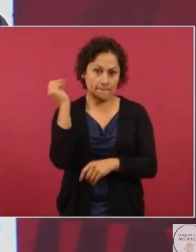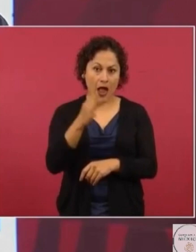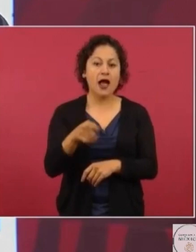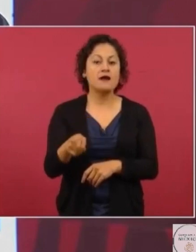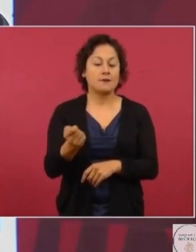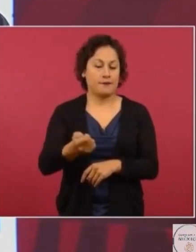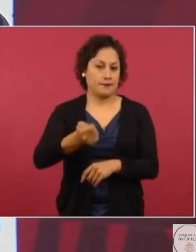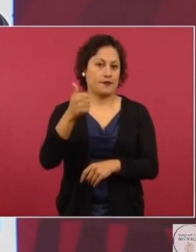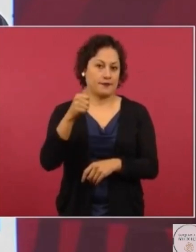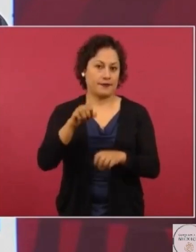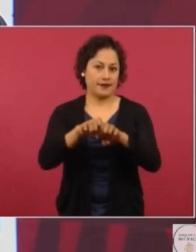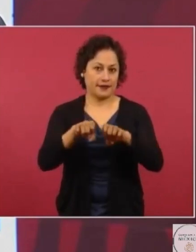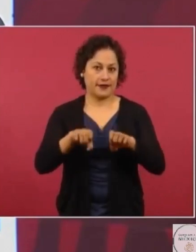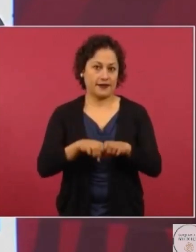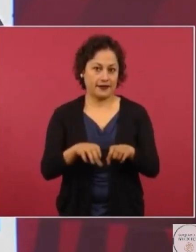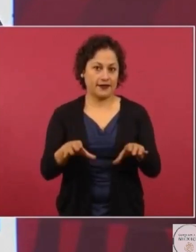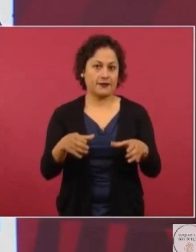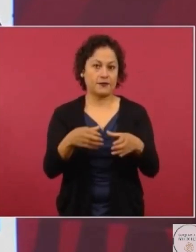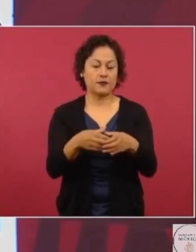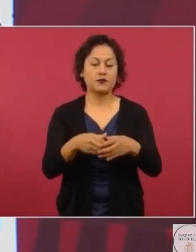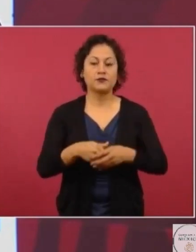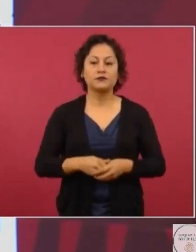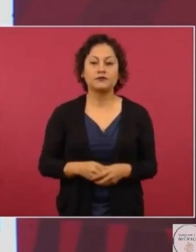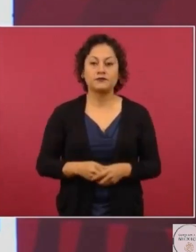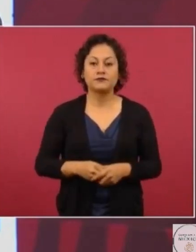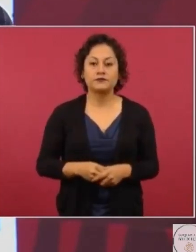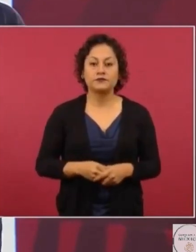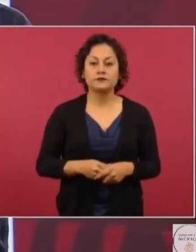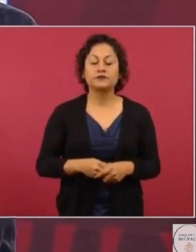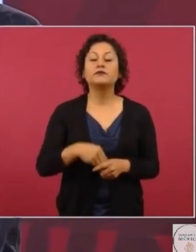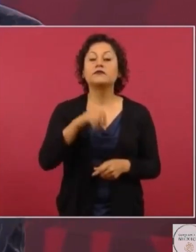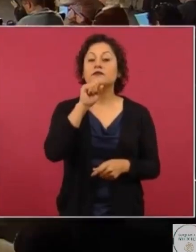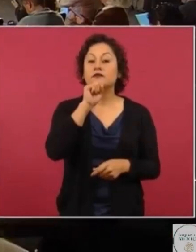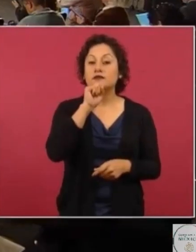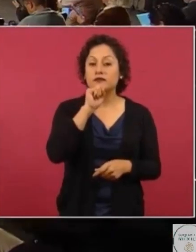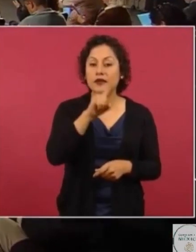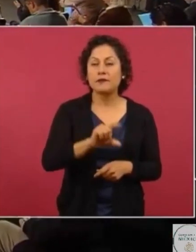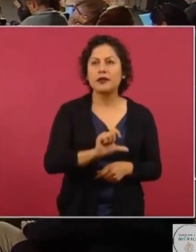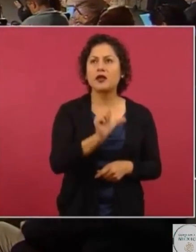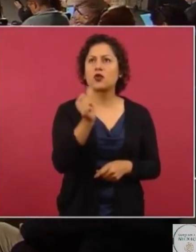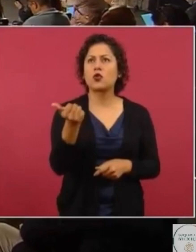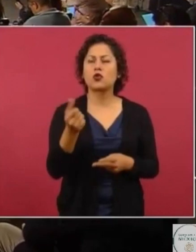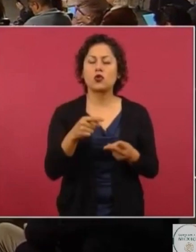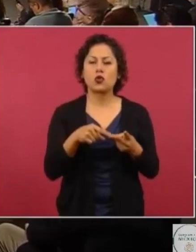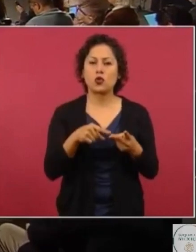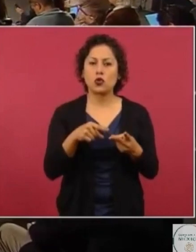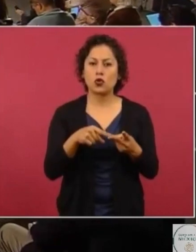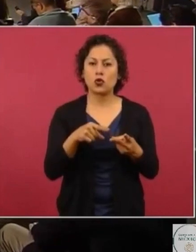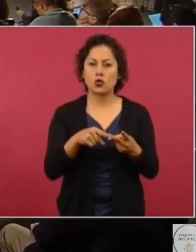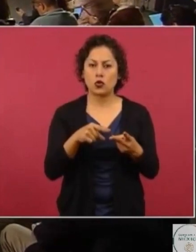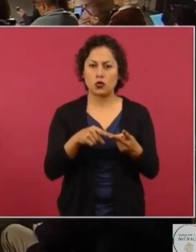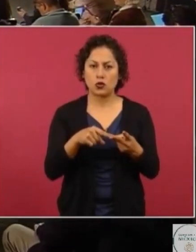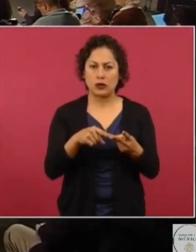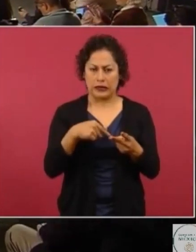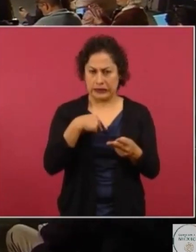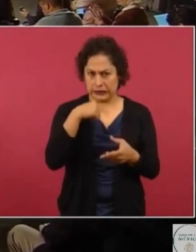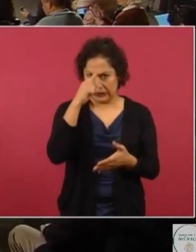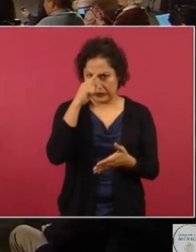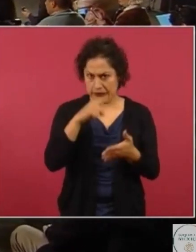También está para abrir, creo que el tercero, el cuarto,